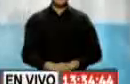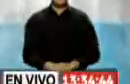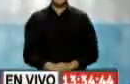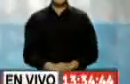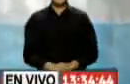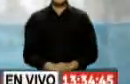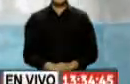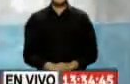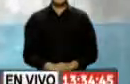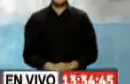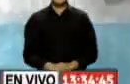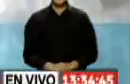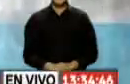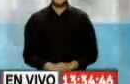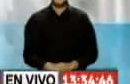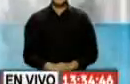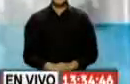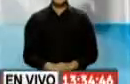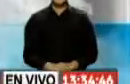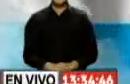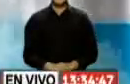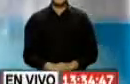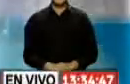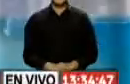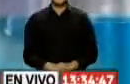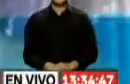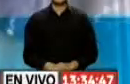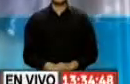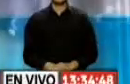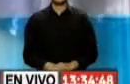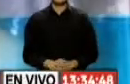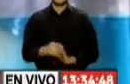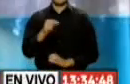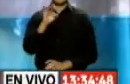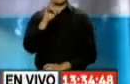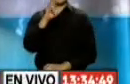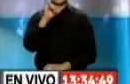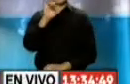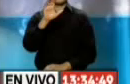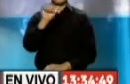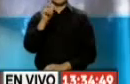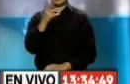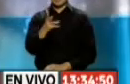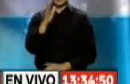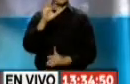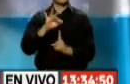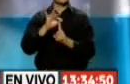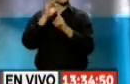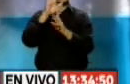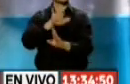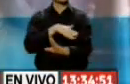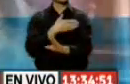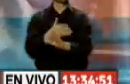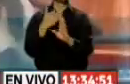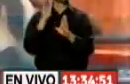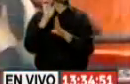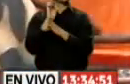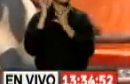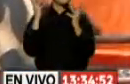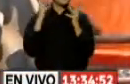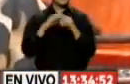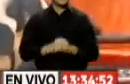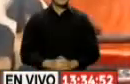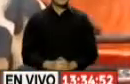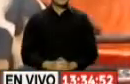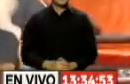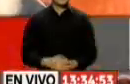Frecia Saavedra, ícono de la música nacional.